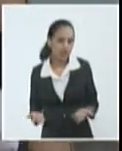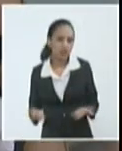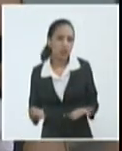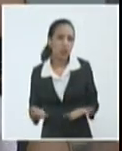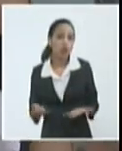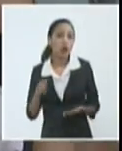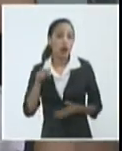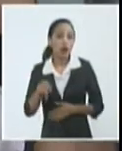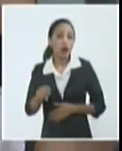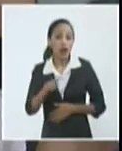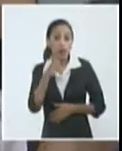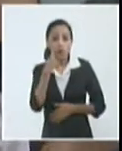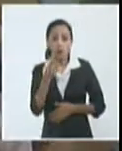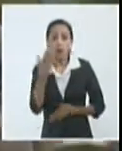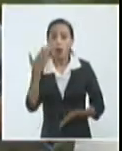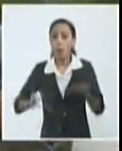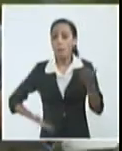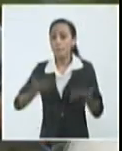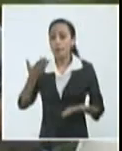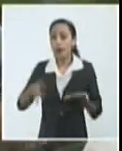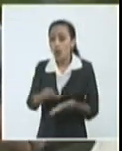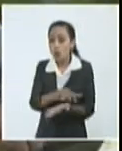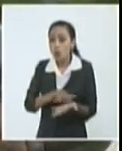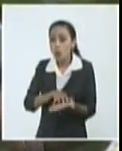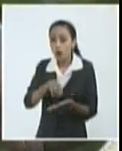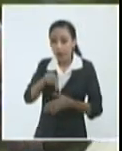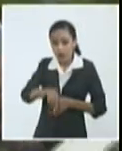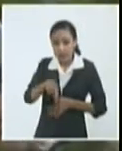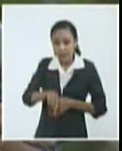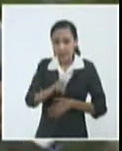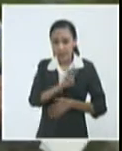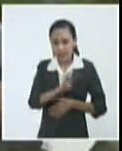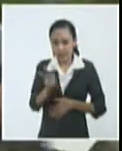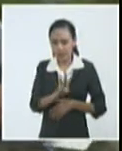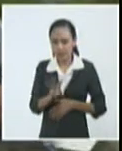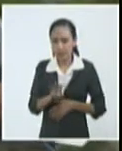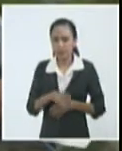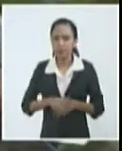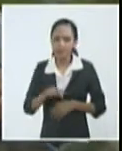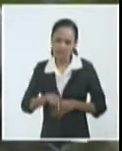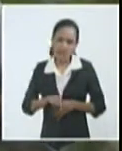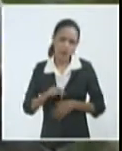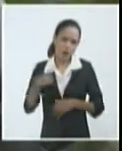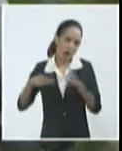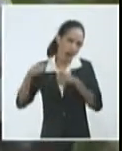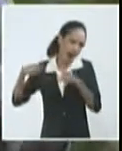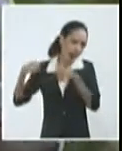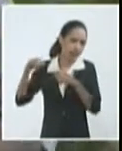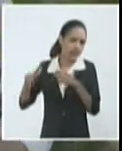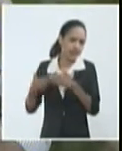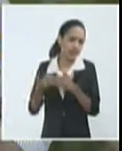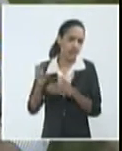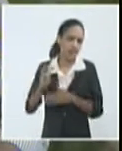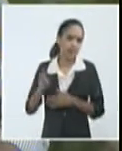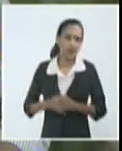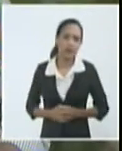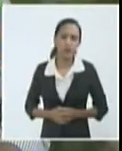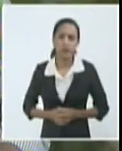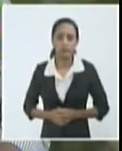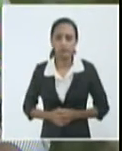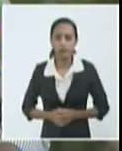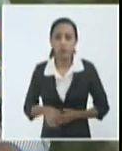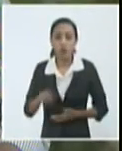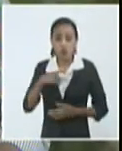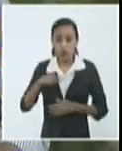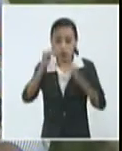yo comparaba el lugar en el que estamos ahora, que es el 33, esto es de hace 3 días, el lugar 33 en